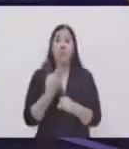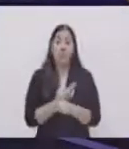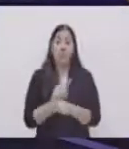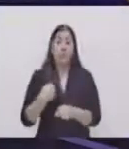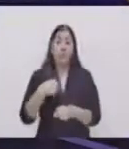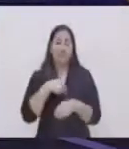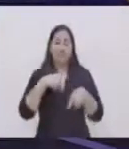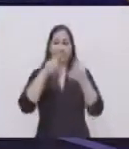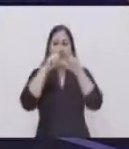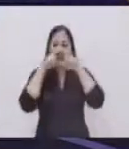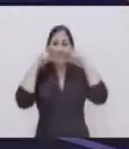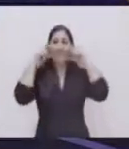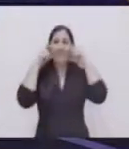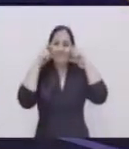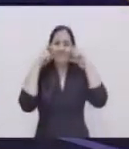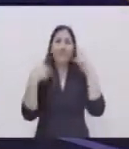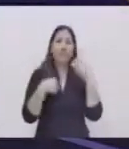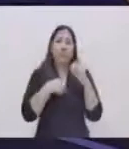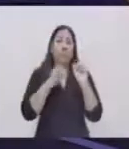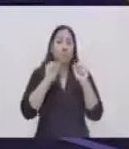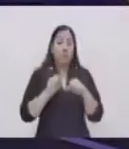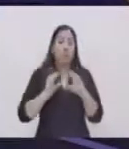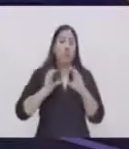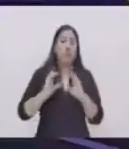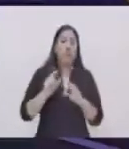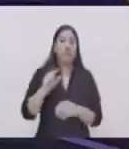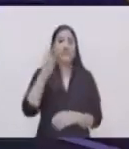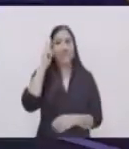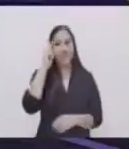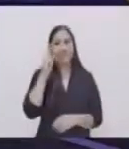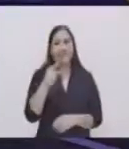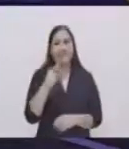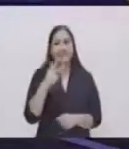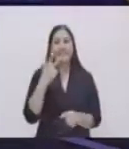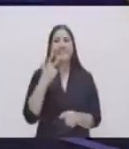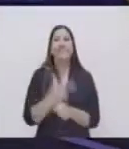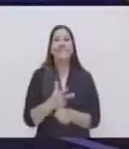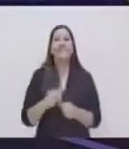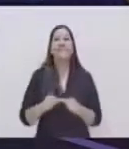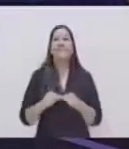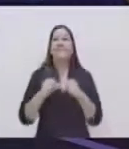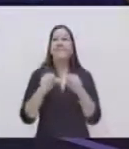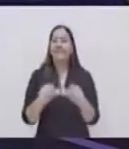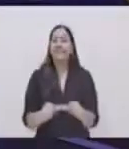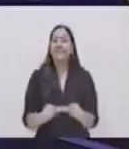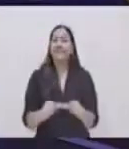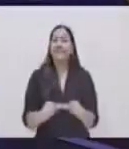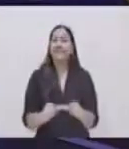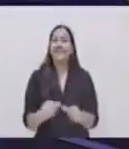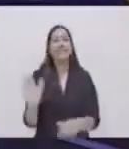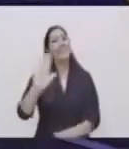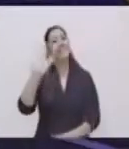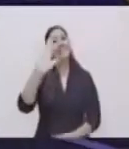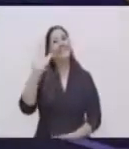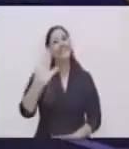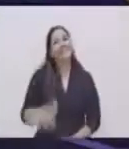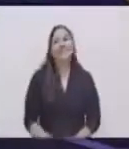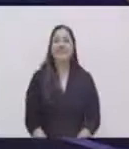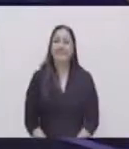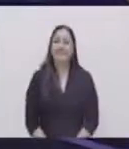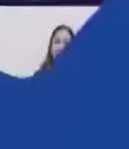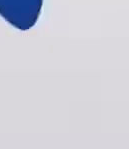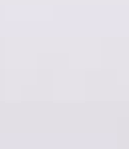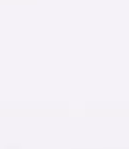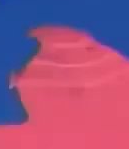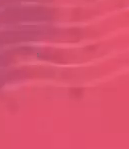utilizar nuestra mascarilla para podernos cuidar. Y recuerden, Guatemala no se detiene. ¡Hasta la